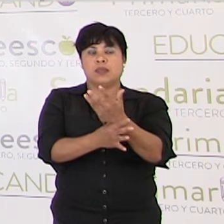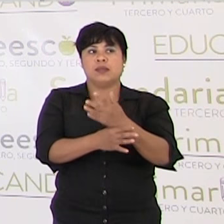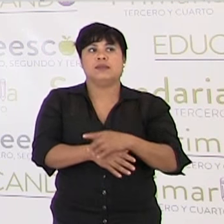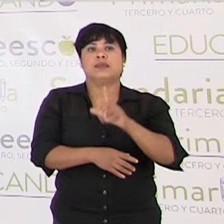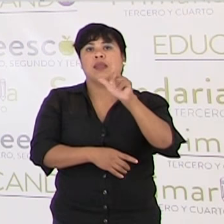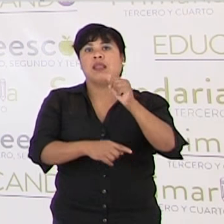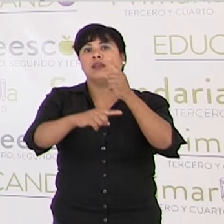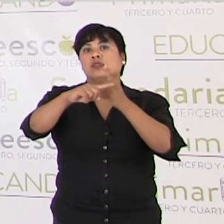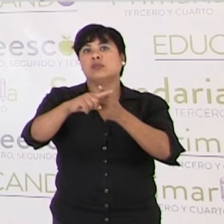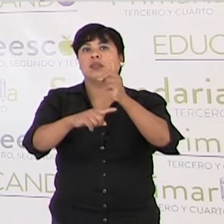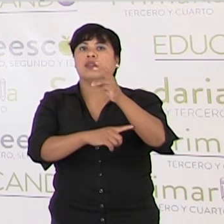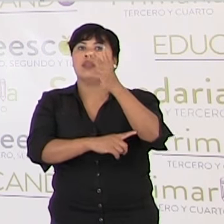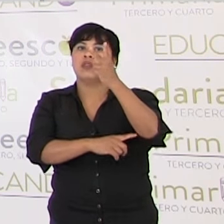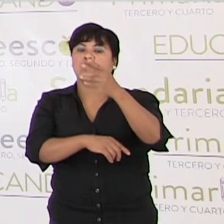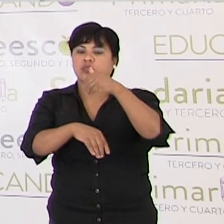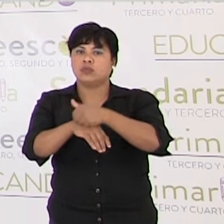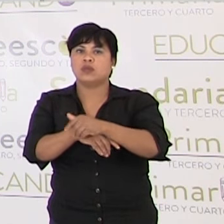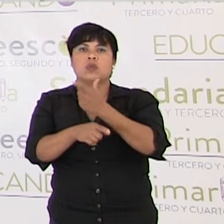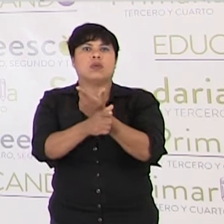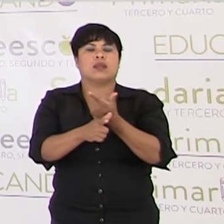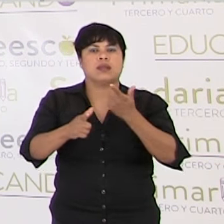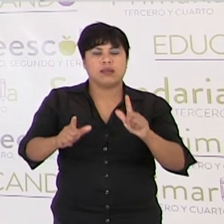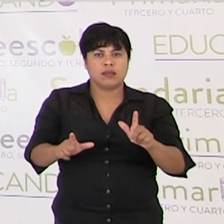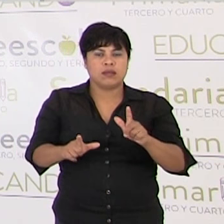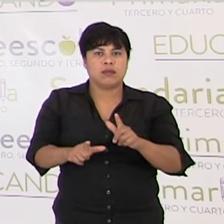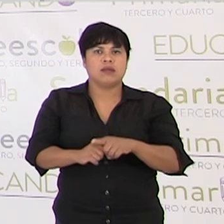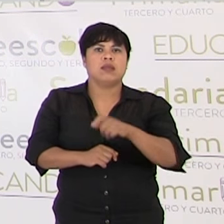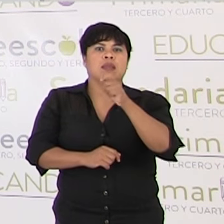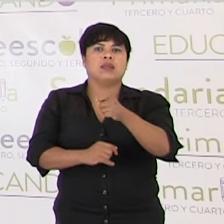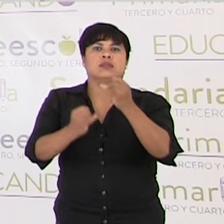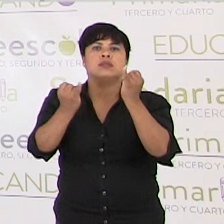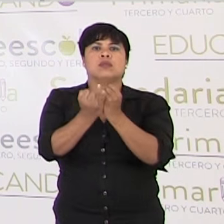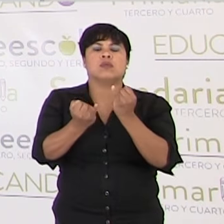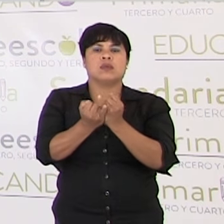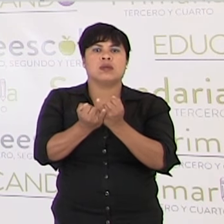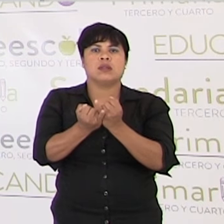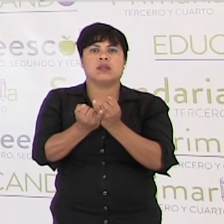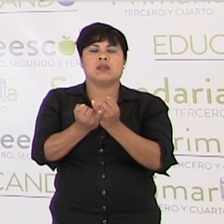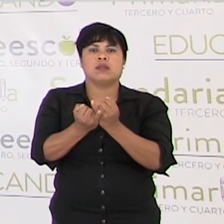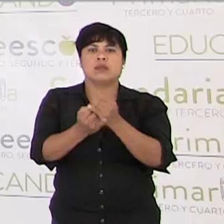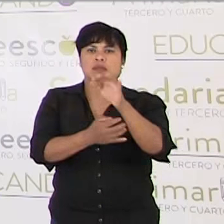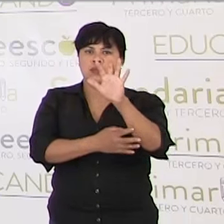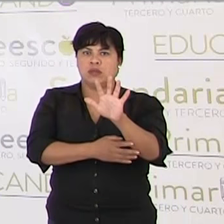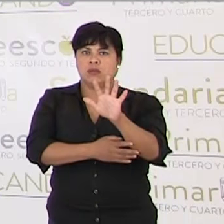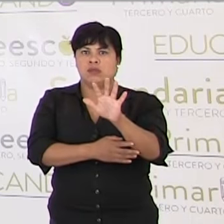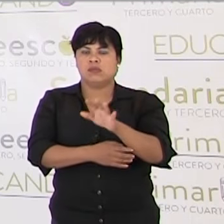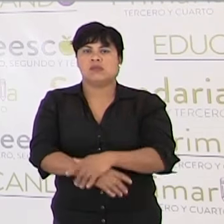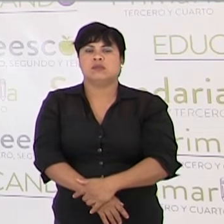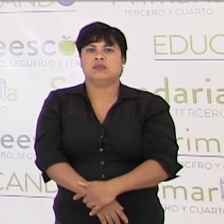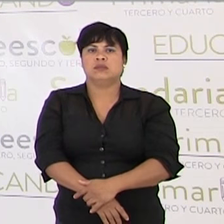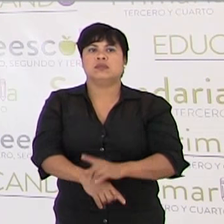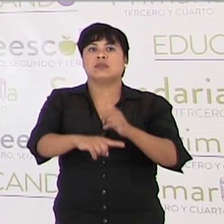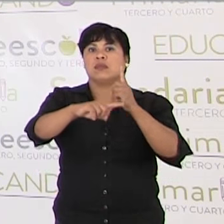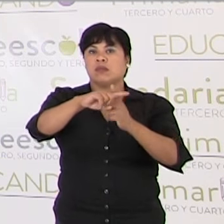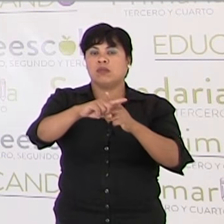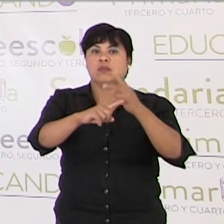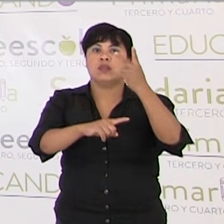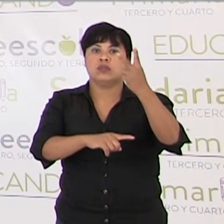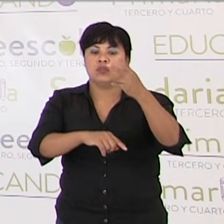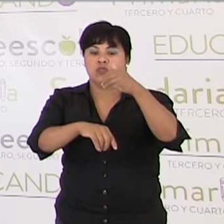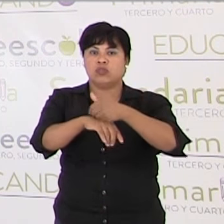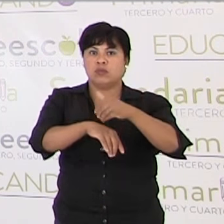la suma de dos números cualesquiera es igual a 5, ¿sí? La suma de